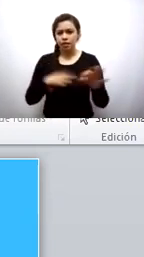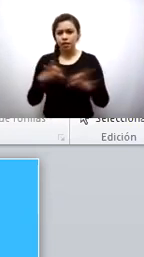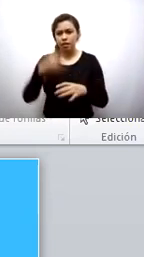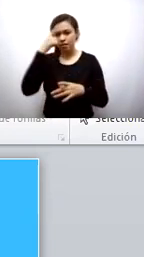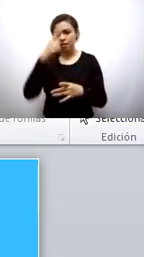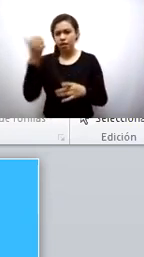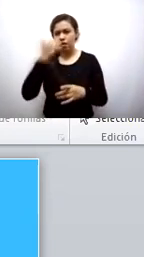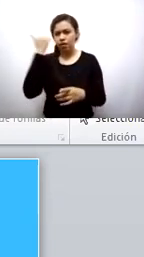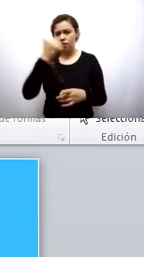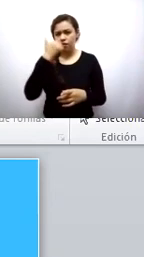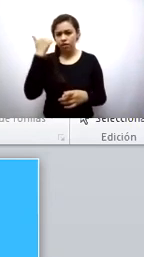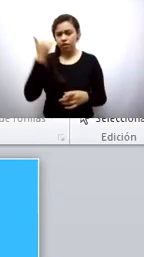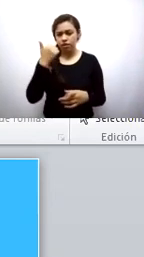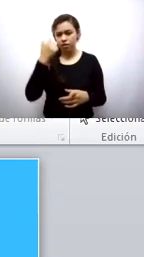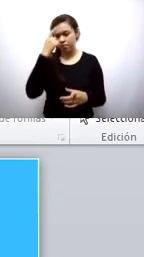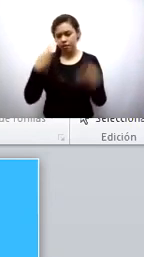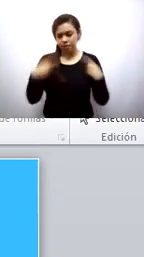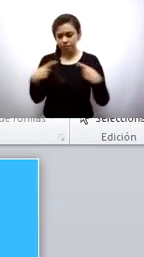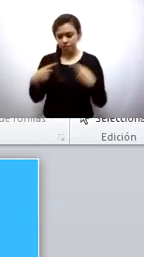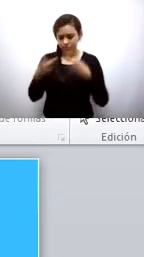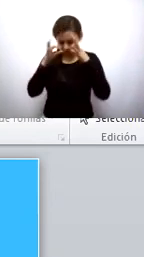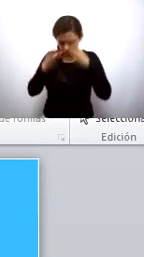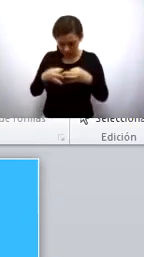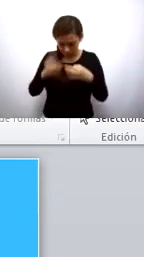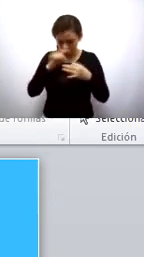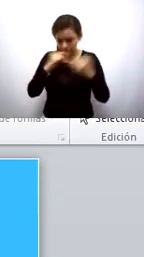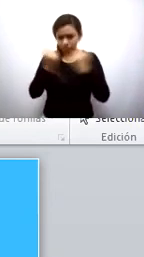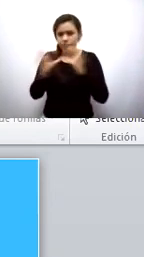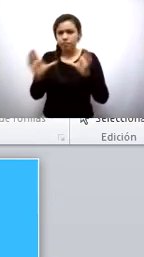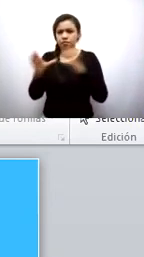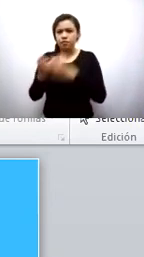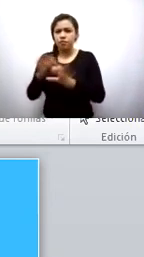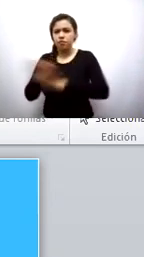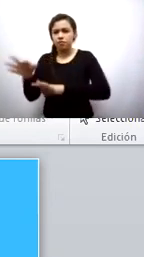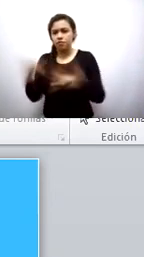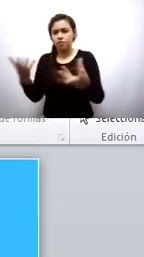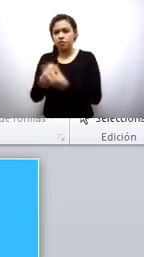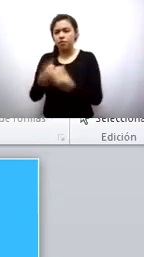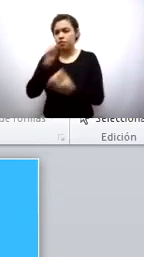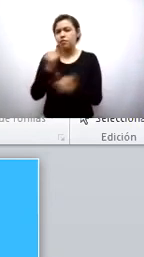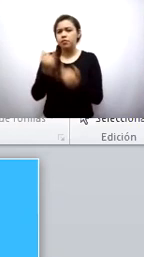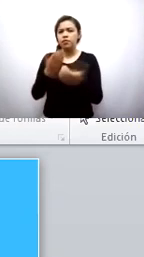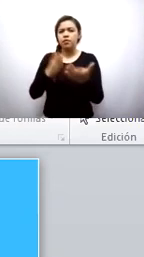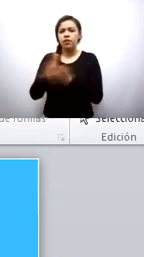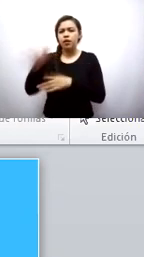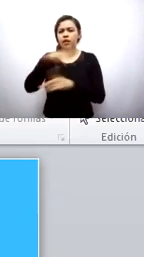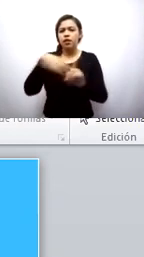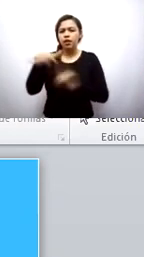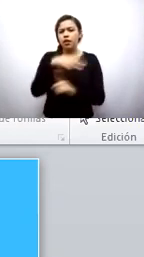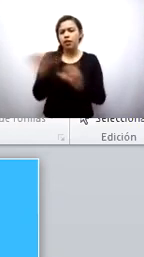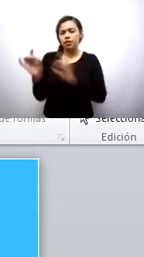alumnos a nivel personal y a nivel colectivo, así como acceder a nuevos entornos y situaciones,